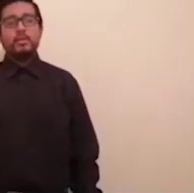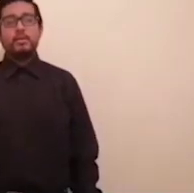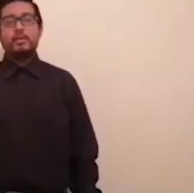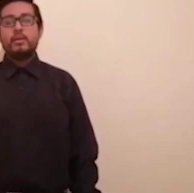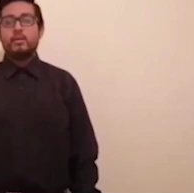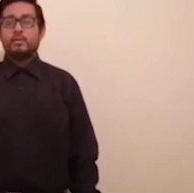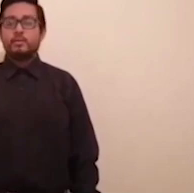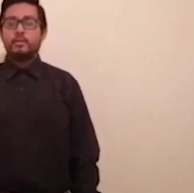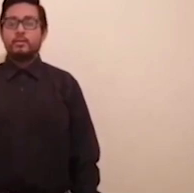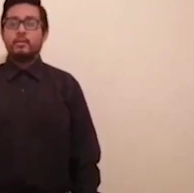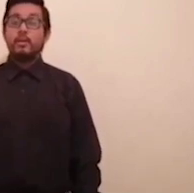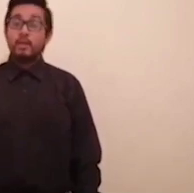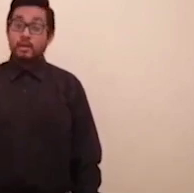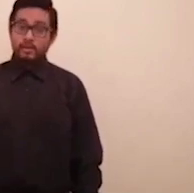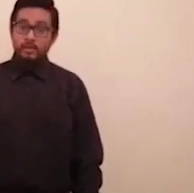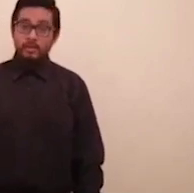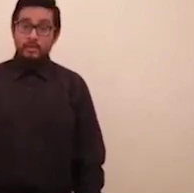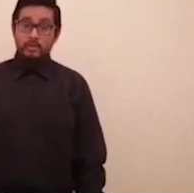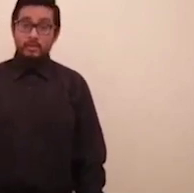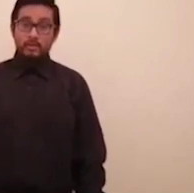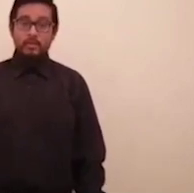y no puede